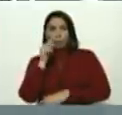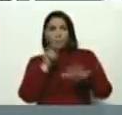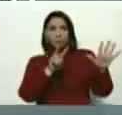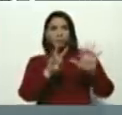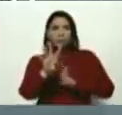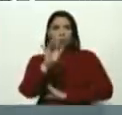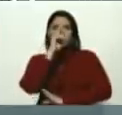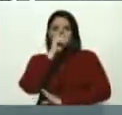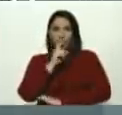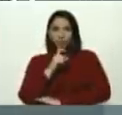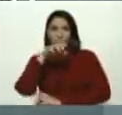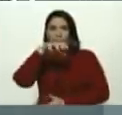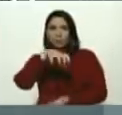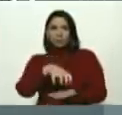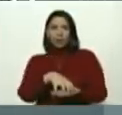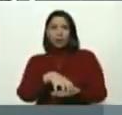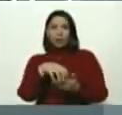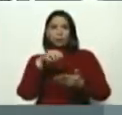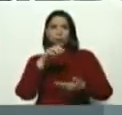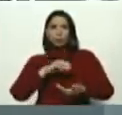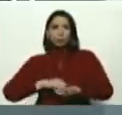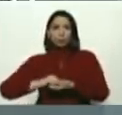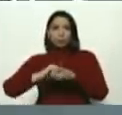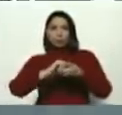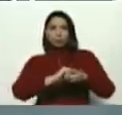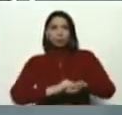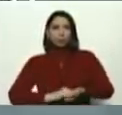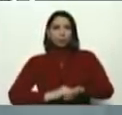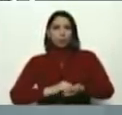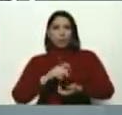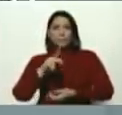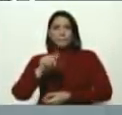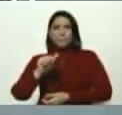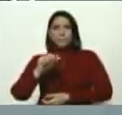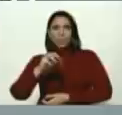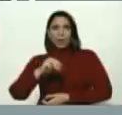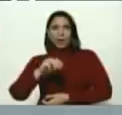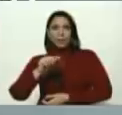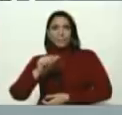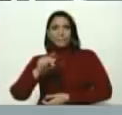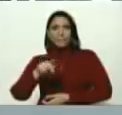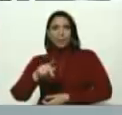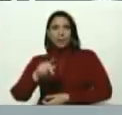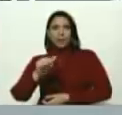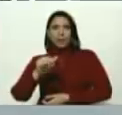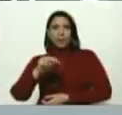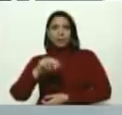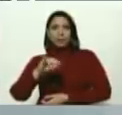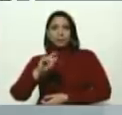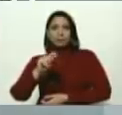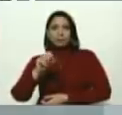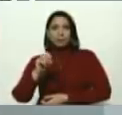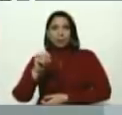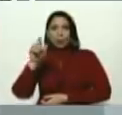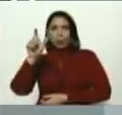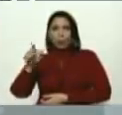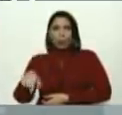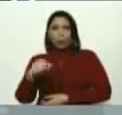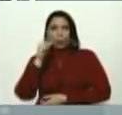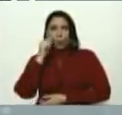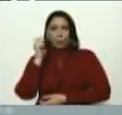años de edad del estado Trujillo, de Pampanito, parroquia La Concepción. Este es un señor